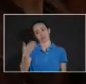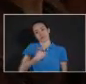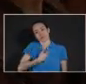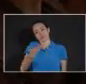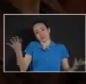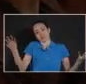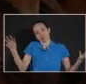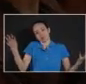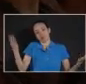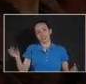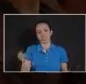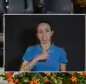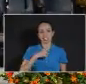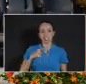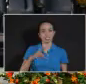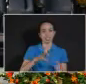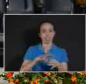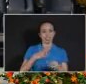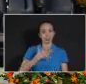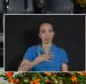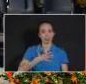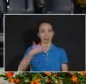¿qué sería de mí?